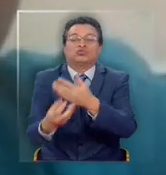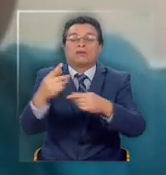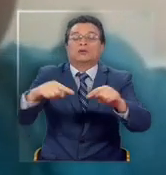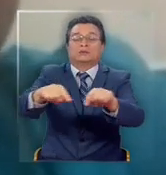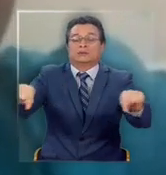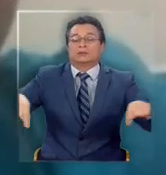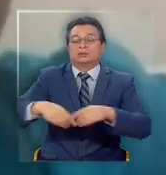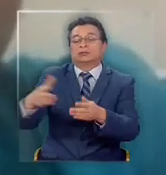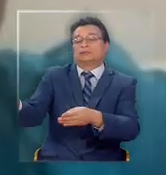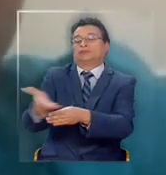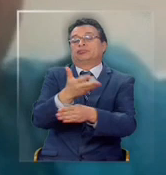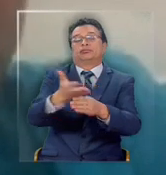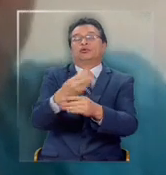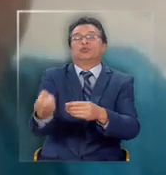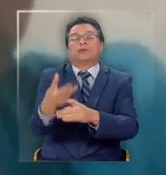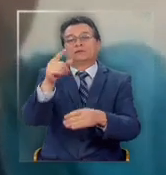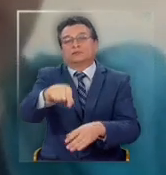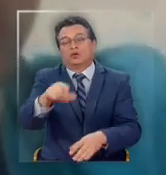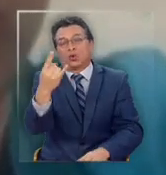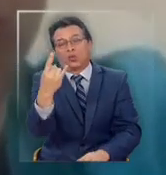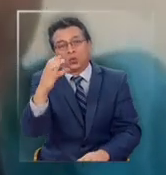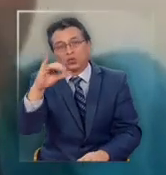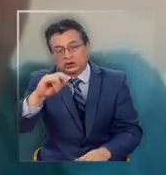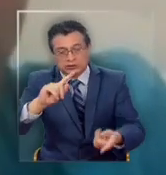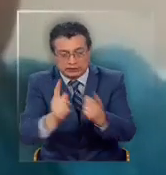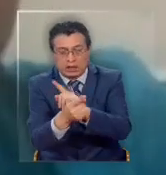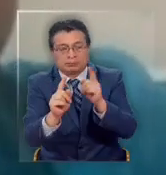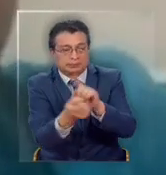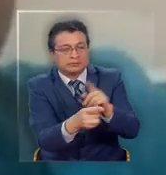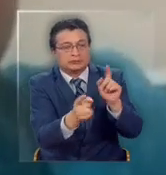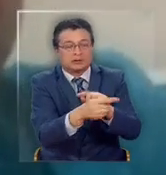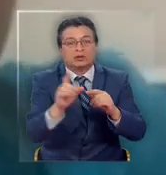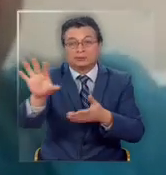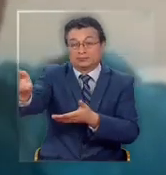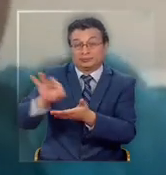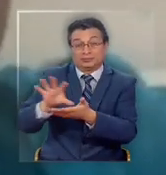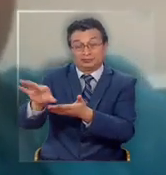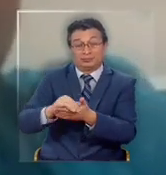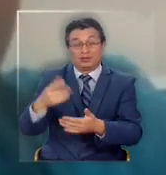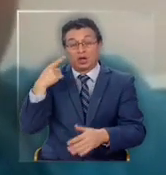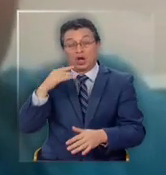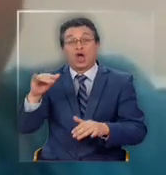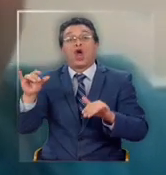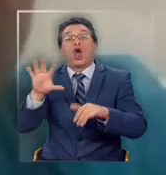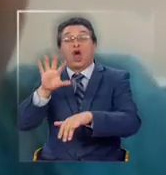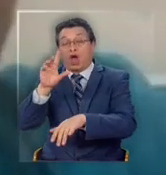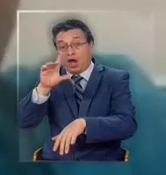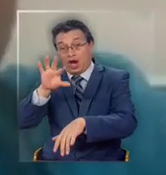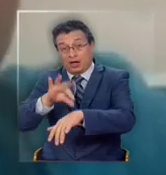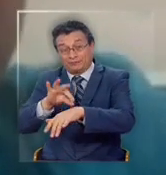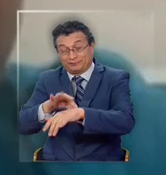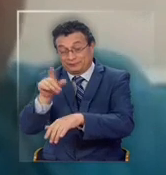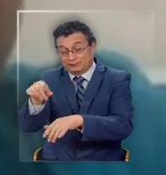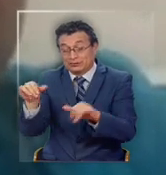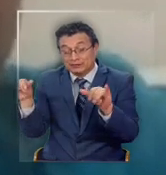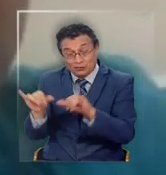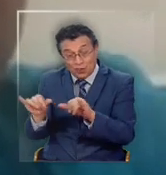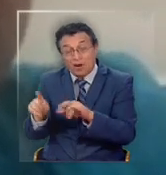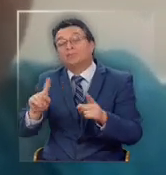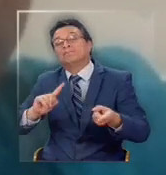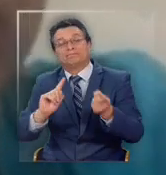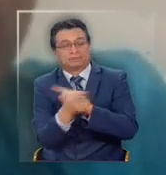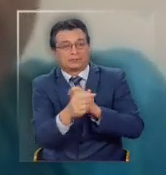hemos ido abriendo nuevos servicios, hemos reclutado gente de pediatría, hemos reclutado pabellones. Hay muchos pacientes que se